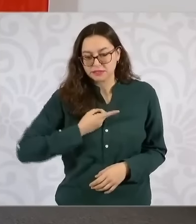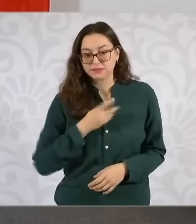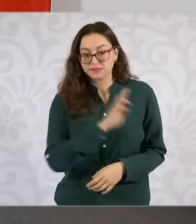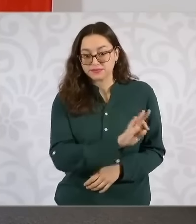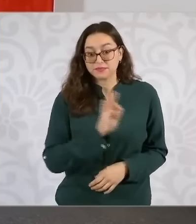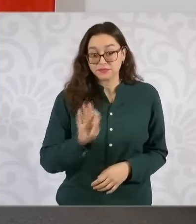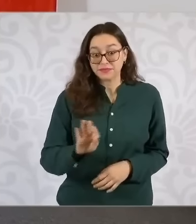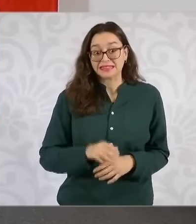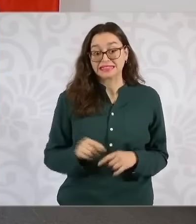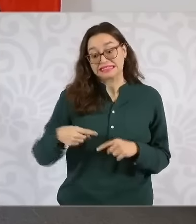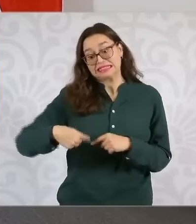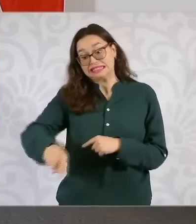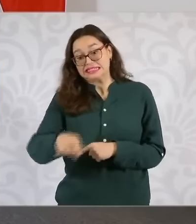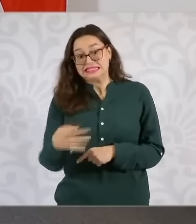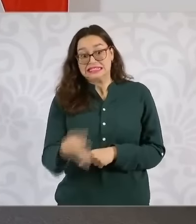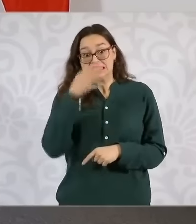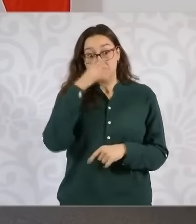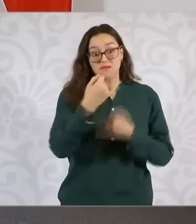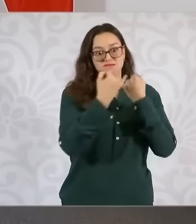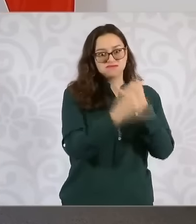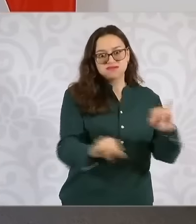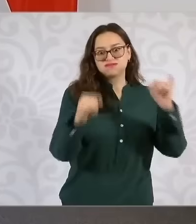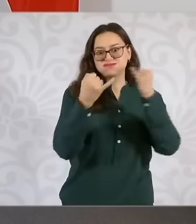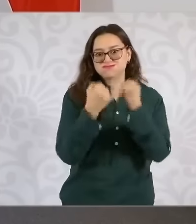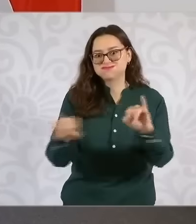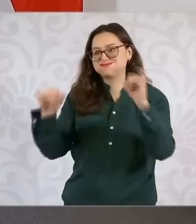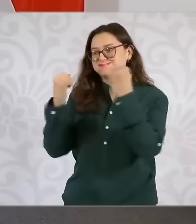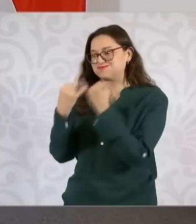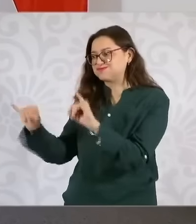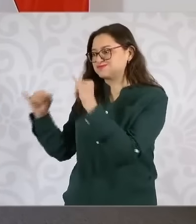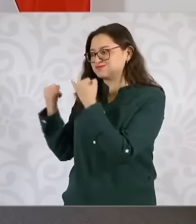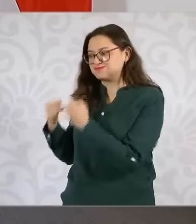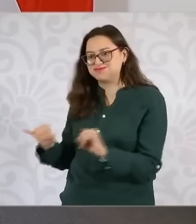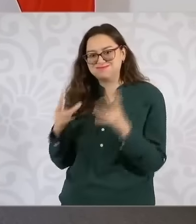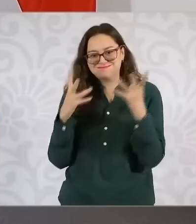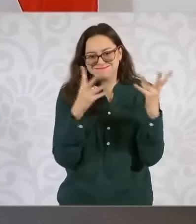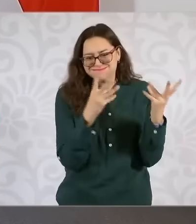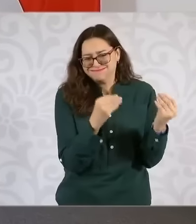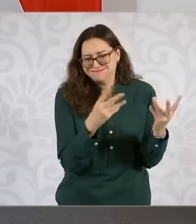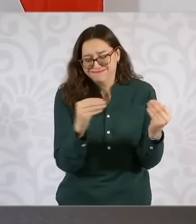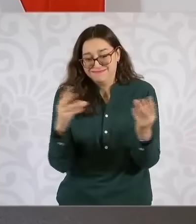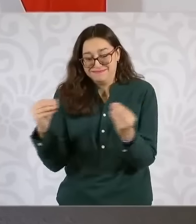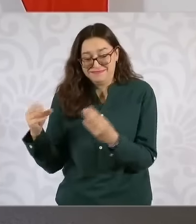de inauguraciones muy importante. Vienen muchísimas unidades de salud,